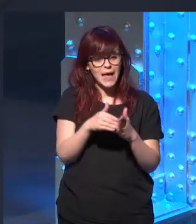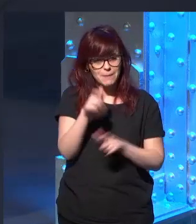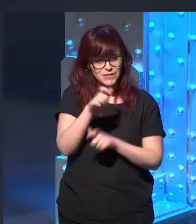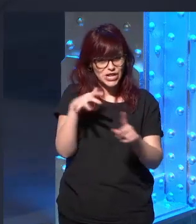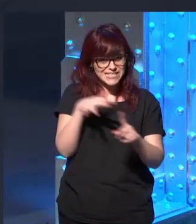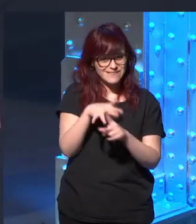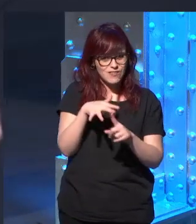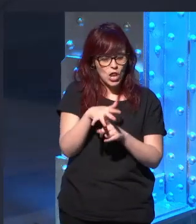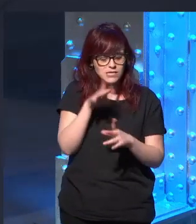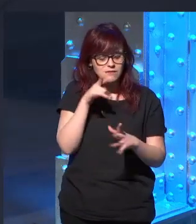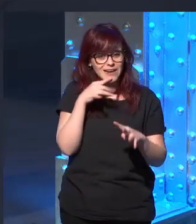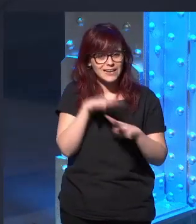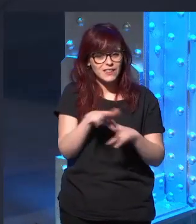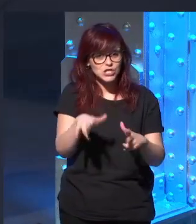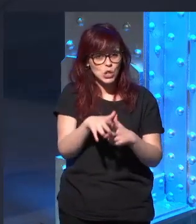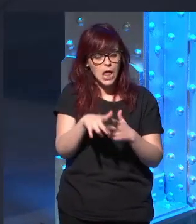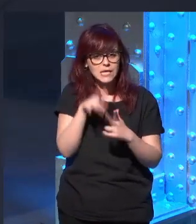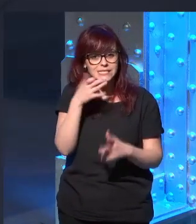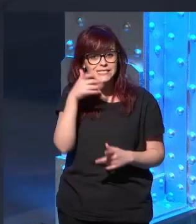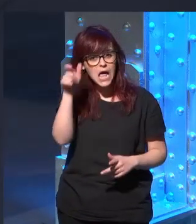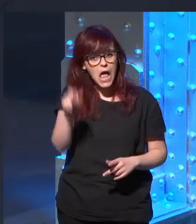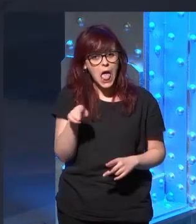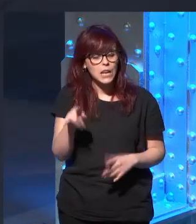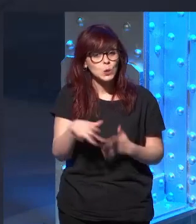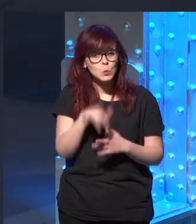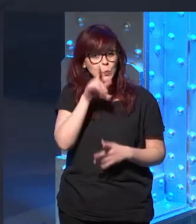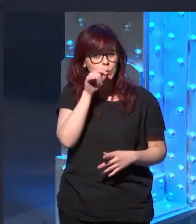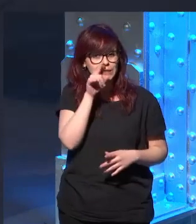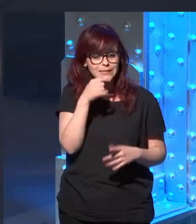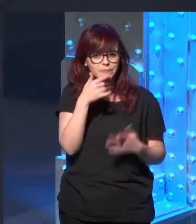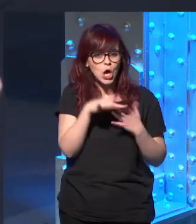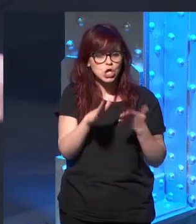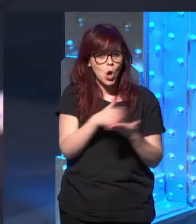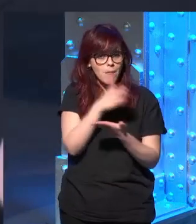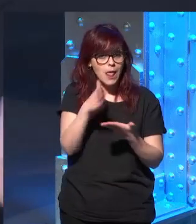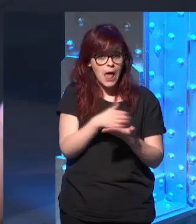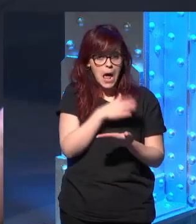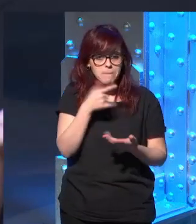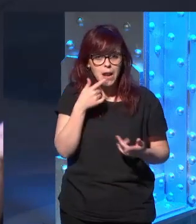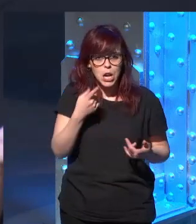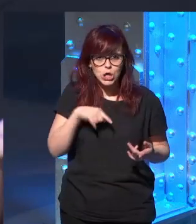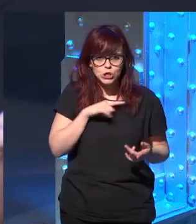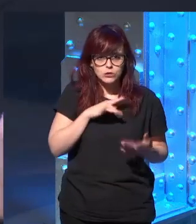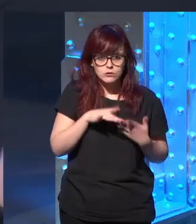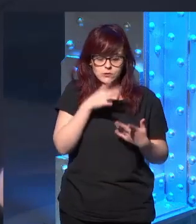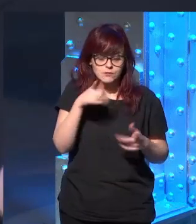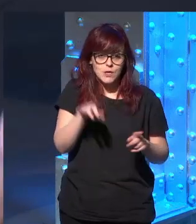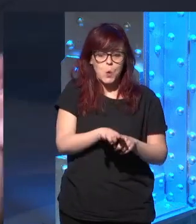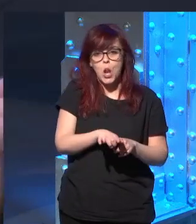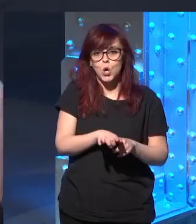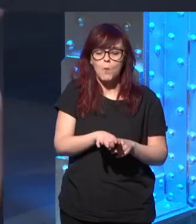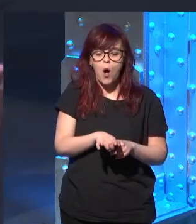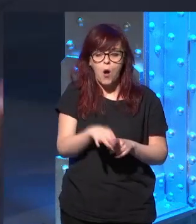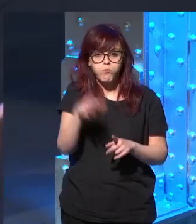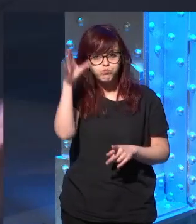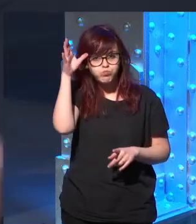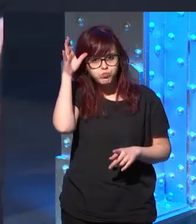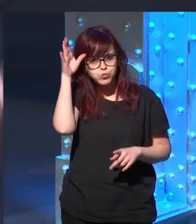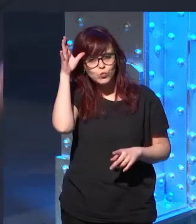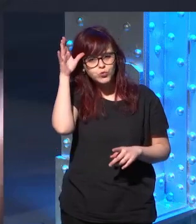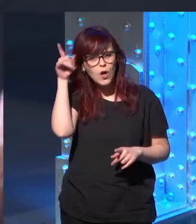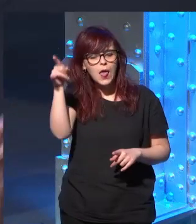350.000. Que de repente te hace un tuit de una novela que para nosotros es de culto y él se